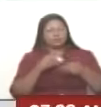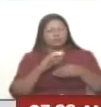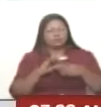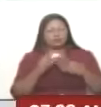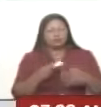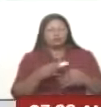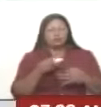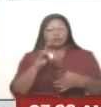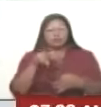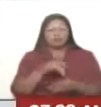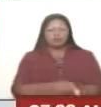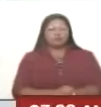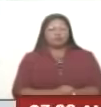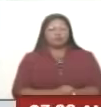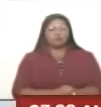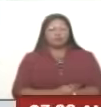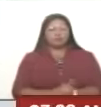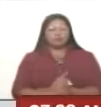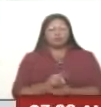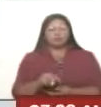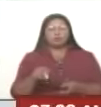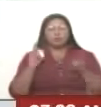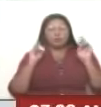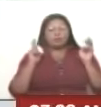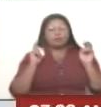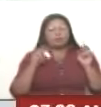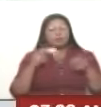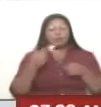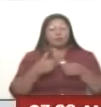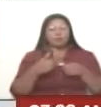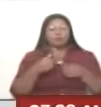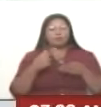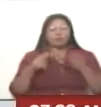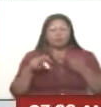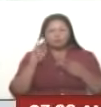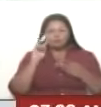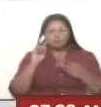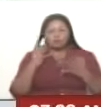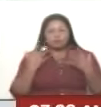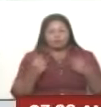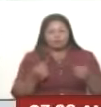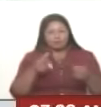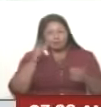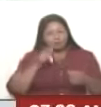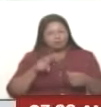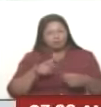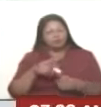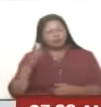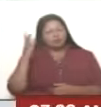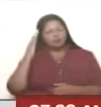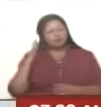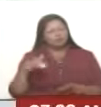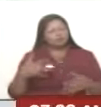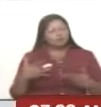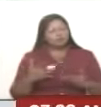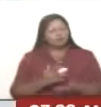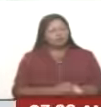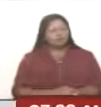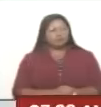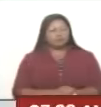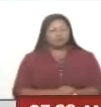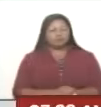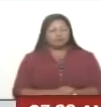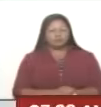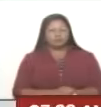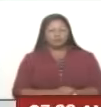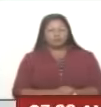interesa el tema del petróleo. Ahora, esa observación es importante, que el pueblo lo entienda, para saber que el